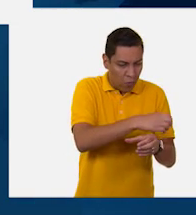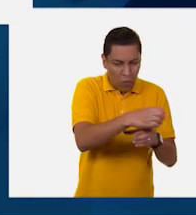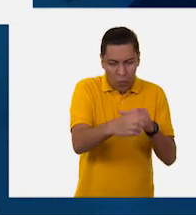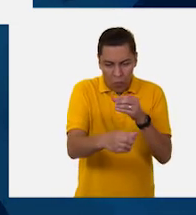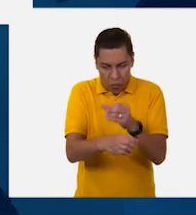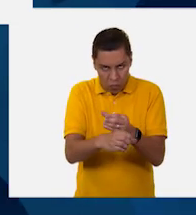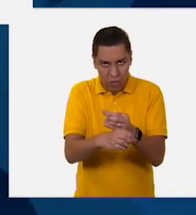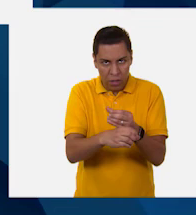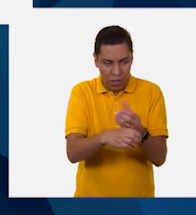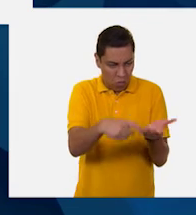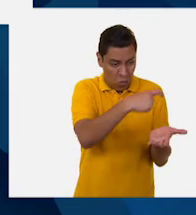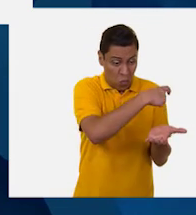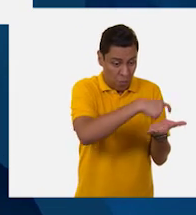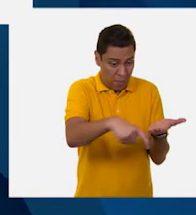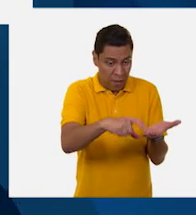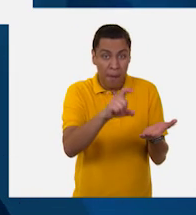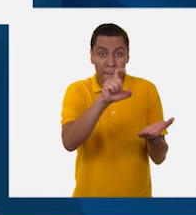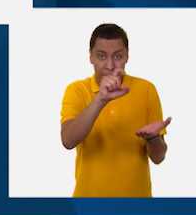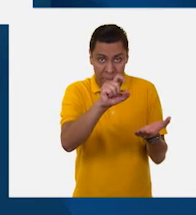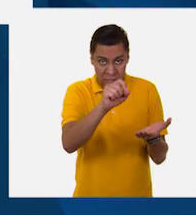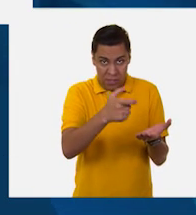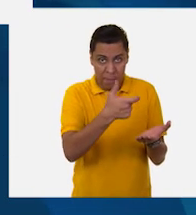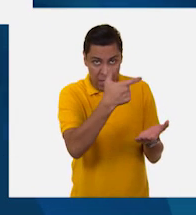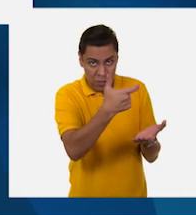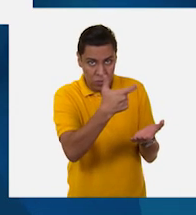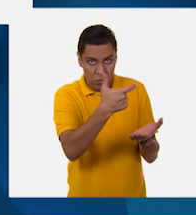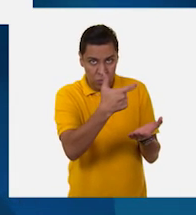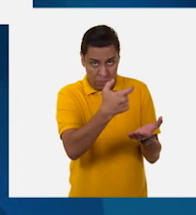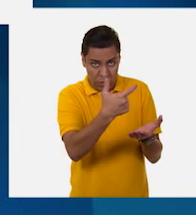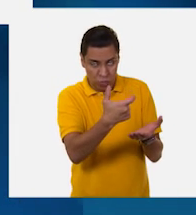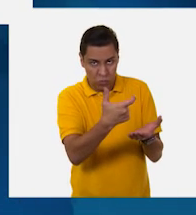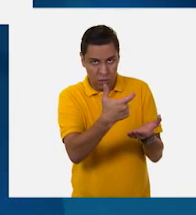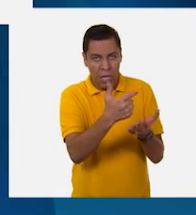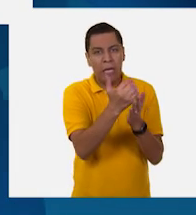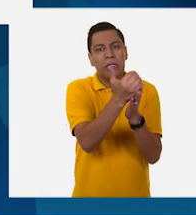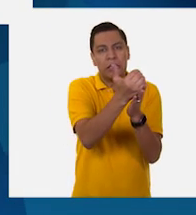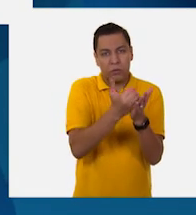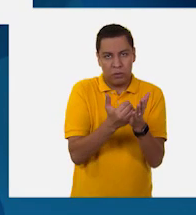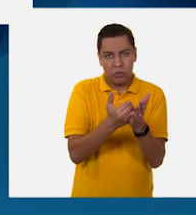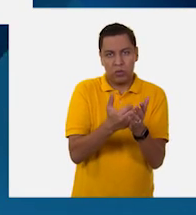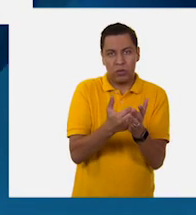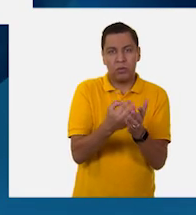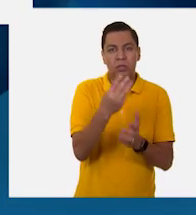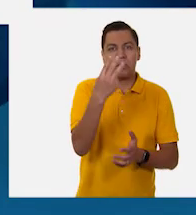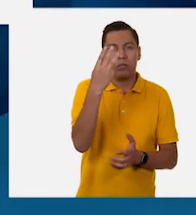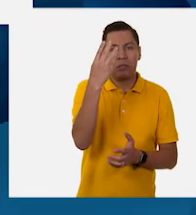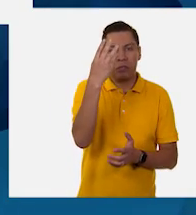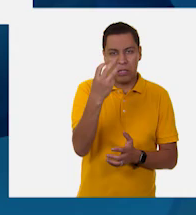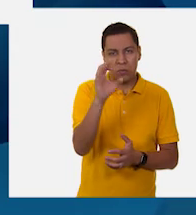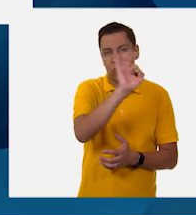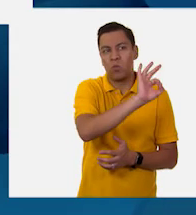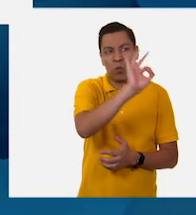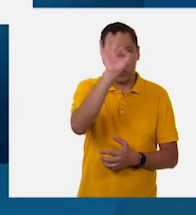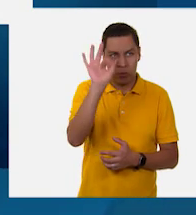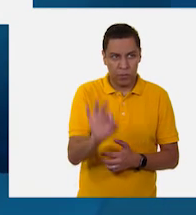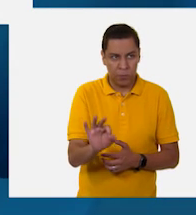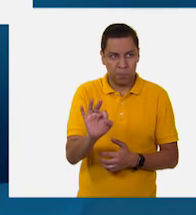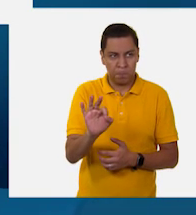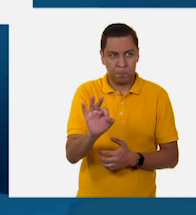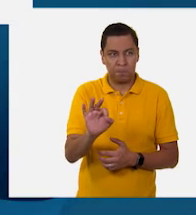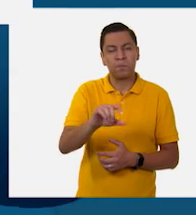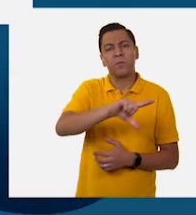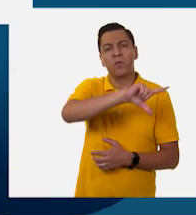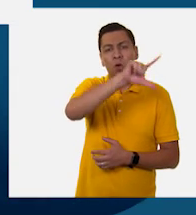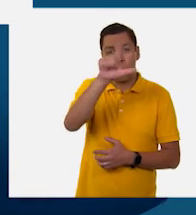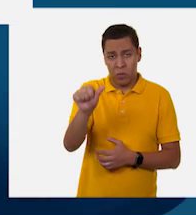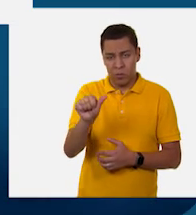de compra. En la tienda El Amoroso ofrecen un descuento de 6 pesos por cada 50 pesos de compra. ¿En cuál de las